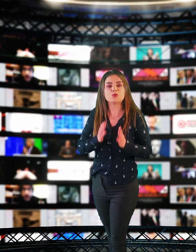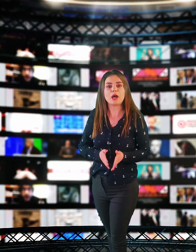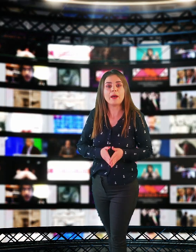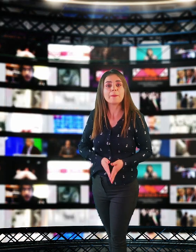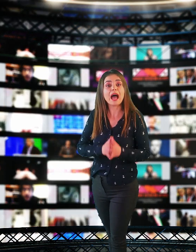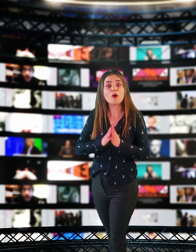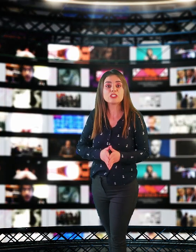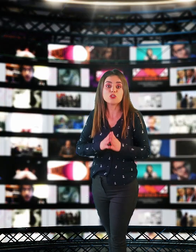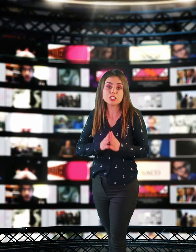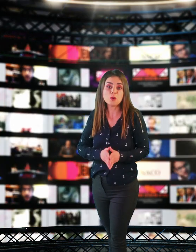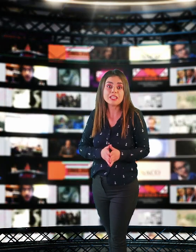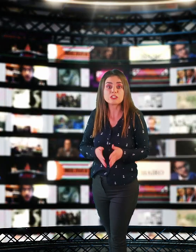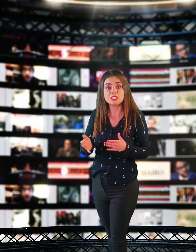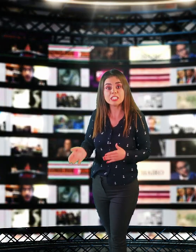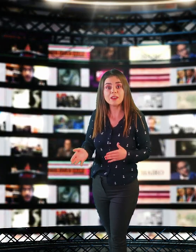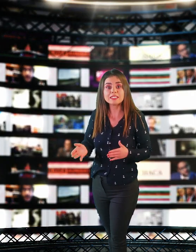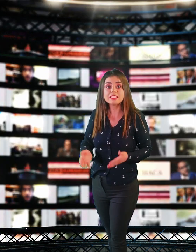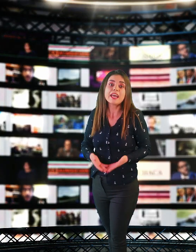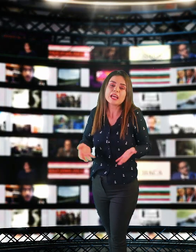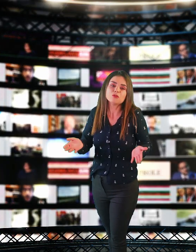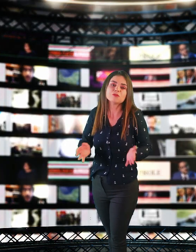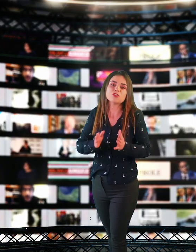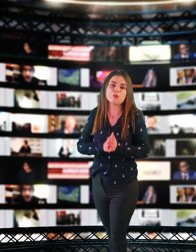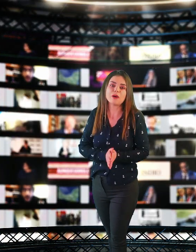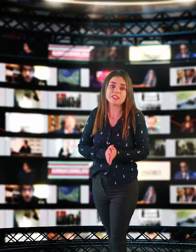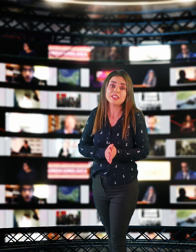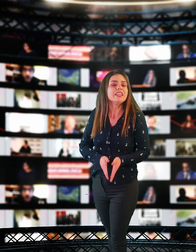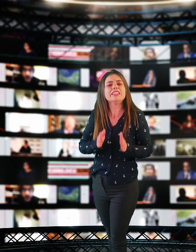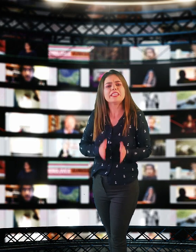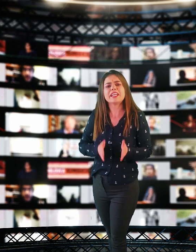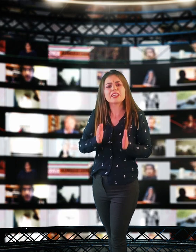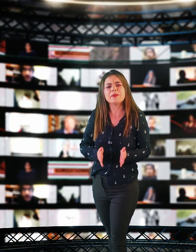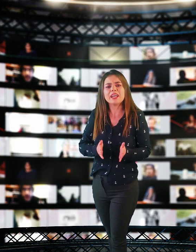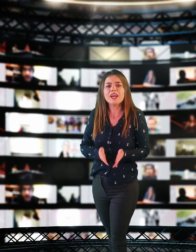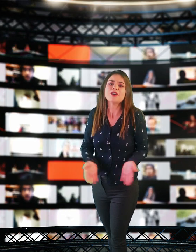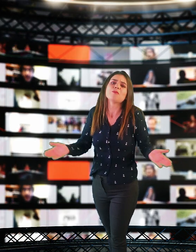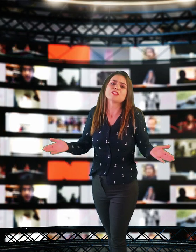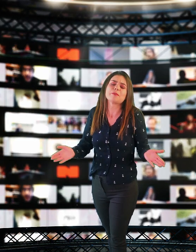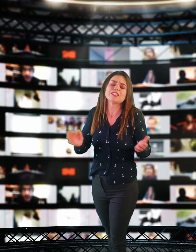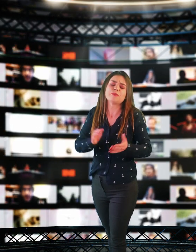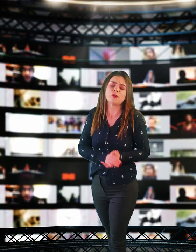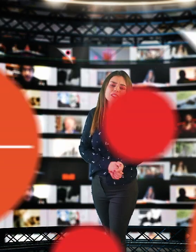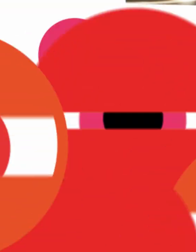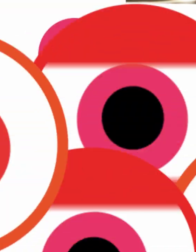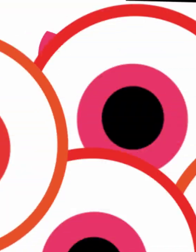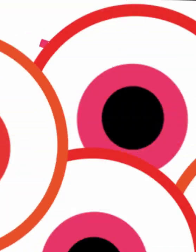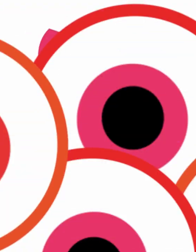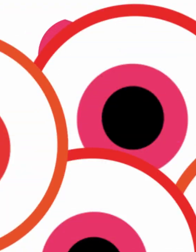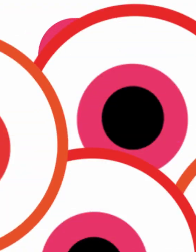se les censuraba. Ahora solo se exponen las noticias falsas que algunos medios comparten. Y si quieren réplica, pues que presenten pruebas.